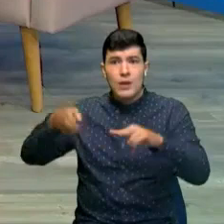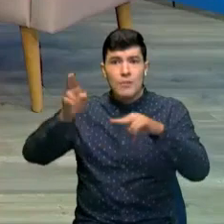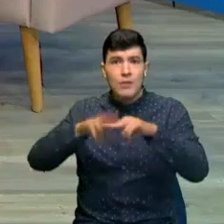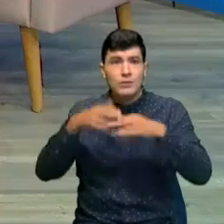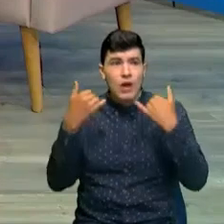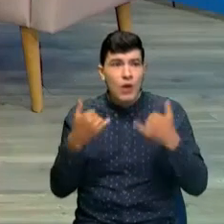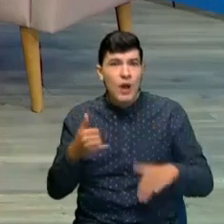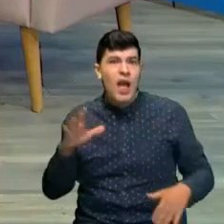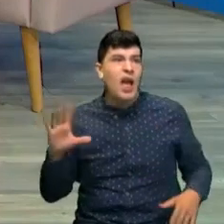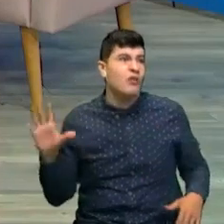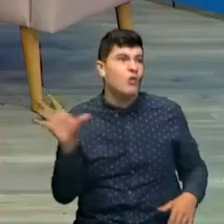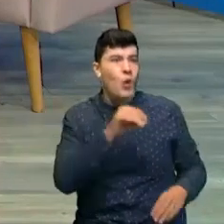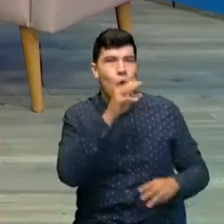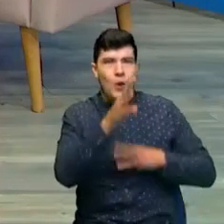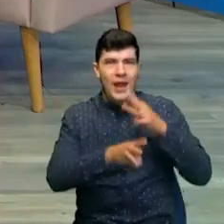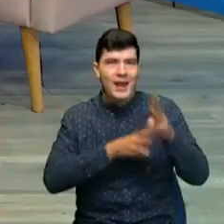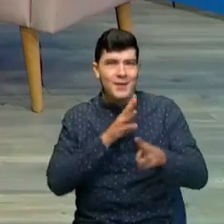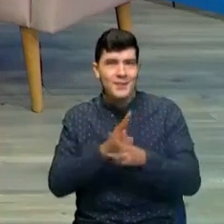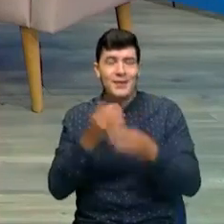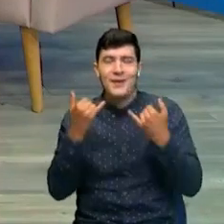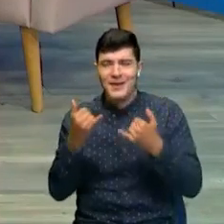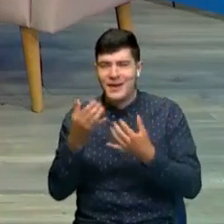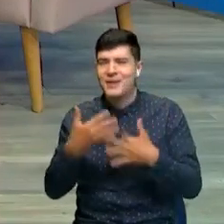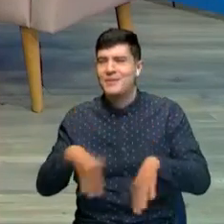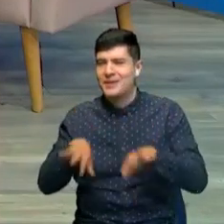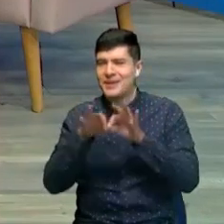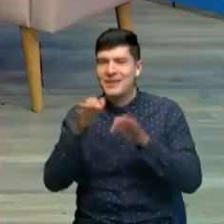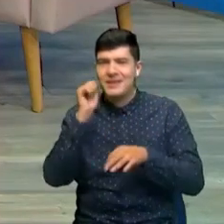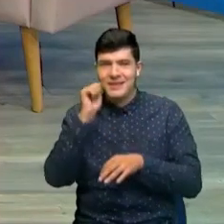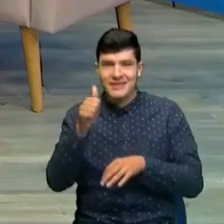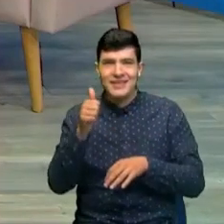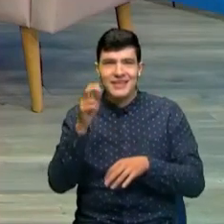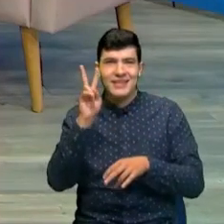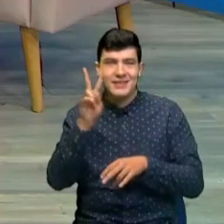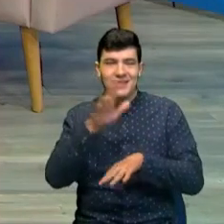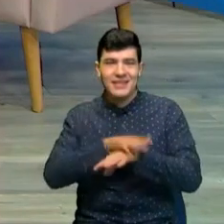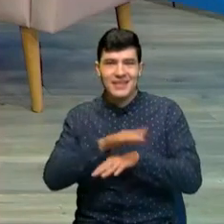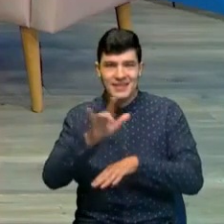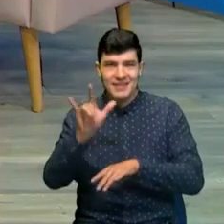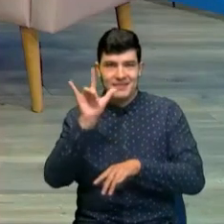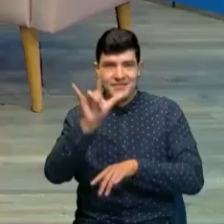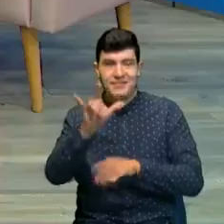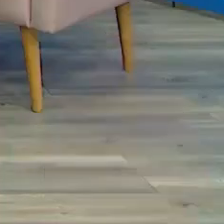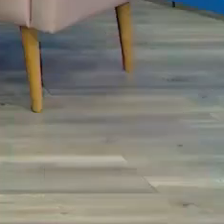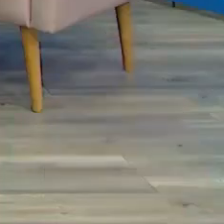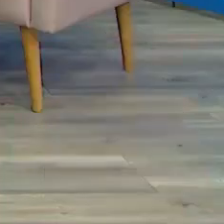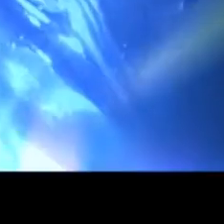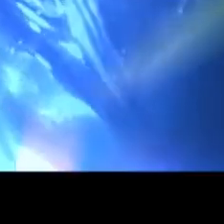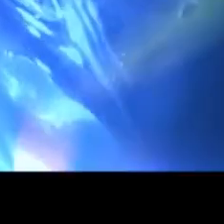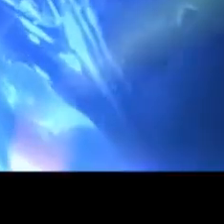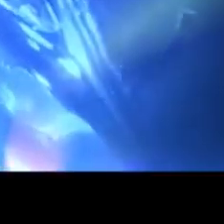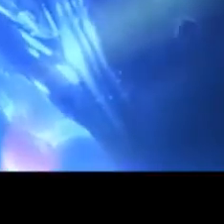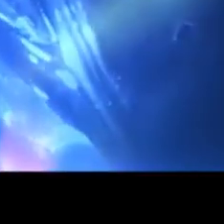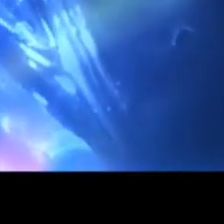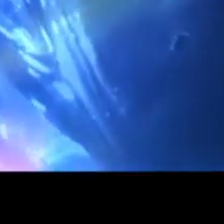mundo. Bien importante. 2 de la tarde mañana, quédense con toda la buena programación del canal TRO. Bendiciones, feliz tarde.